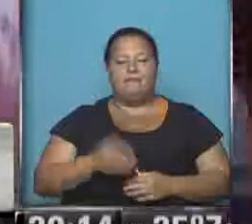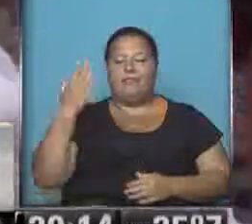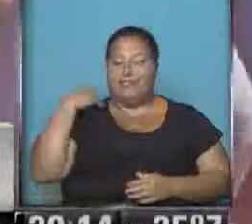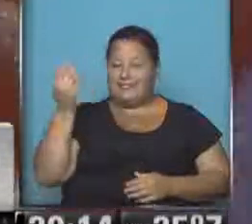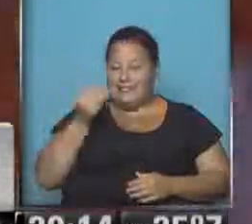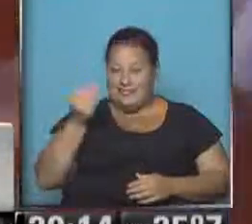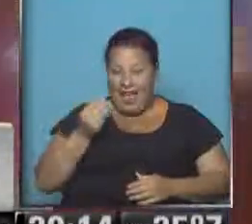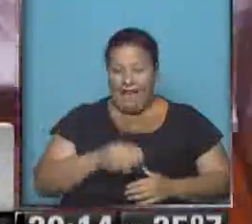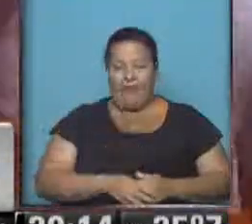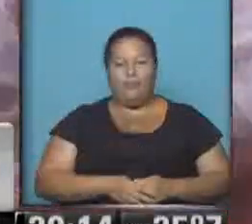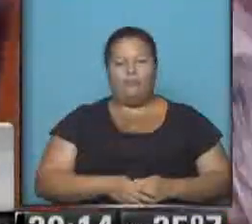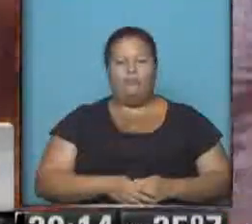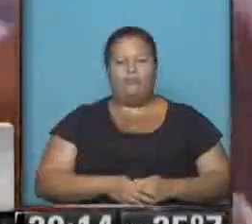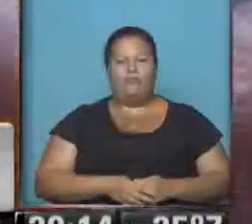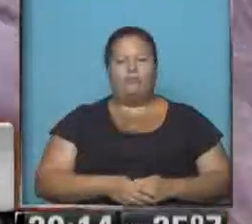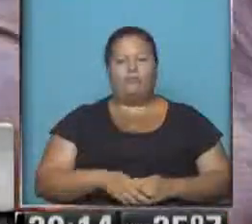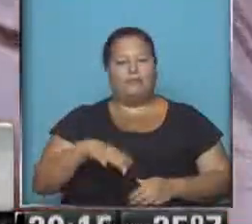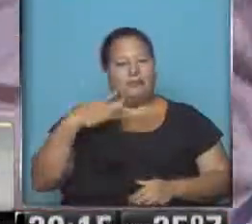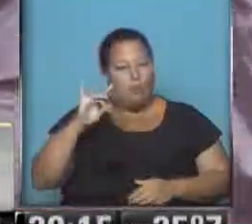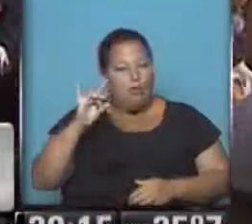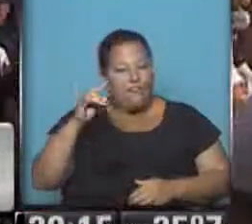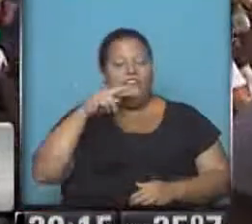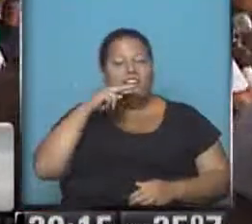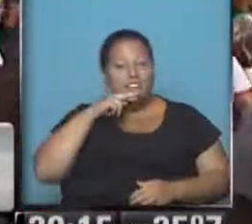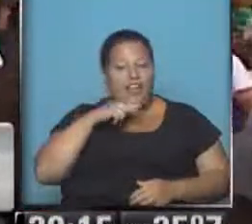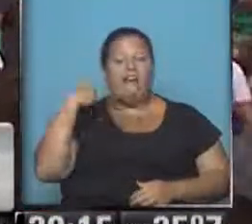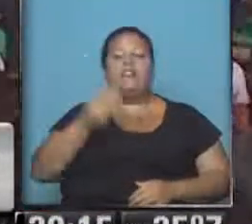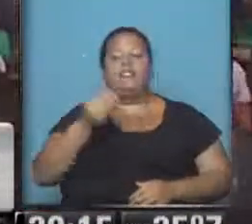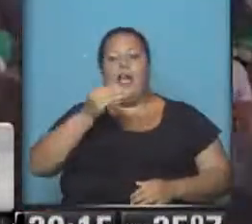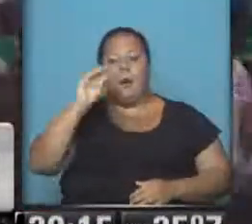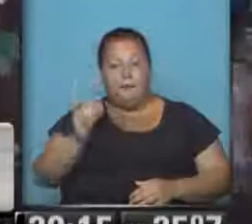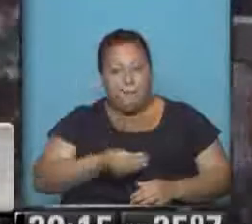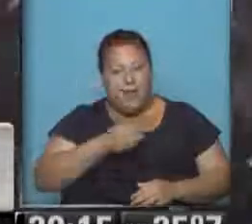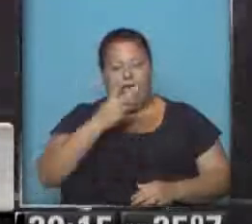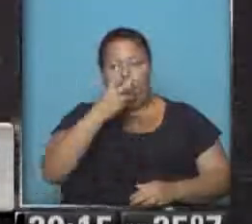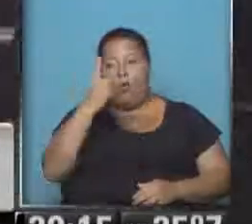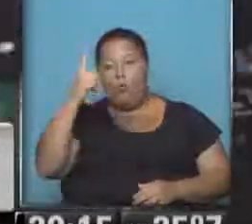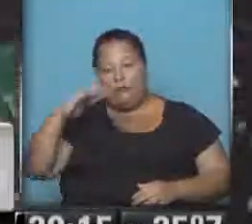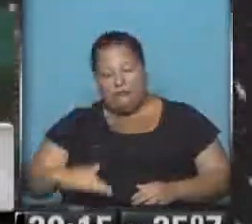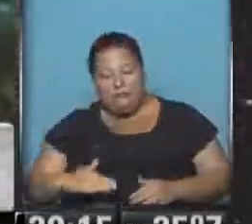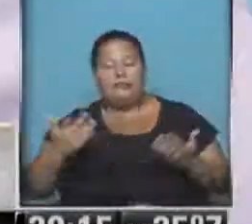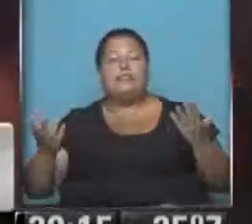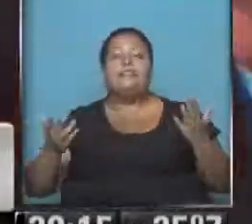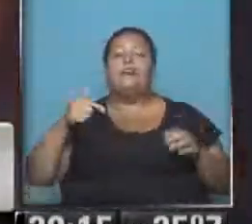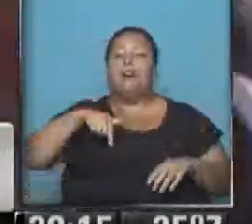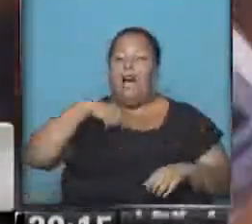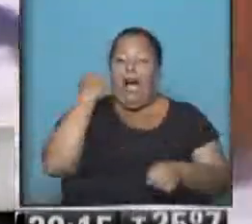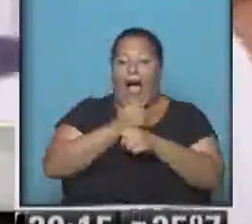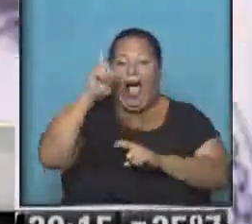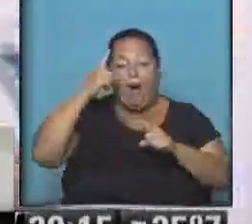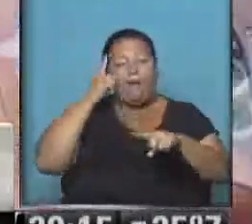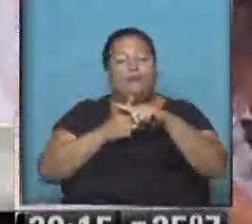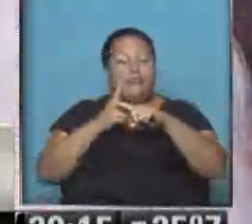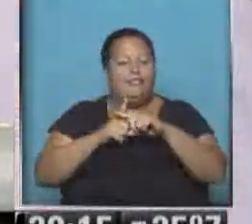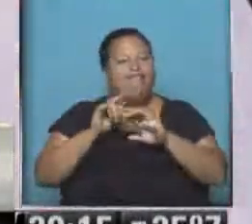sábado, y que fue muy complicado el del viernes, que en realidad el sábado perdiendo íbamos 2-1 abajo. Bueno, ya hasta los más